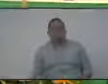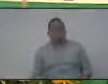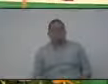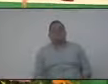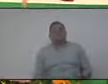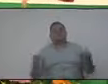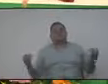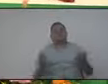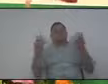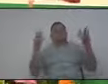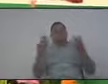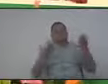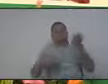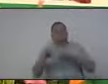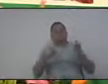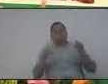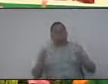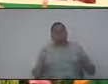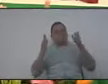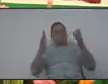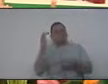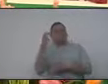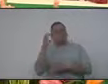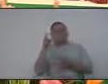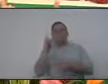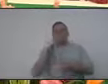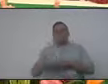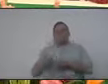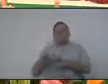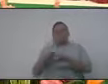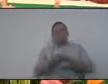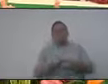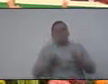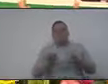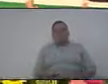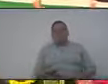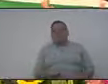Un aplauso para nuestra patria. Tomamos asiento, por favor.